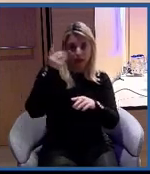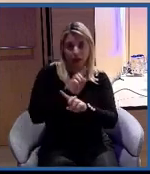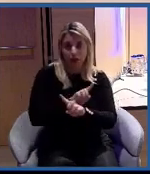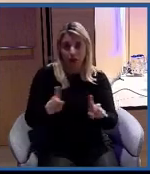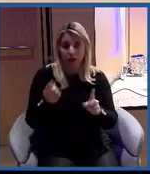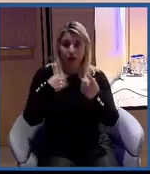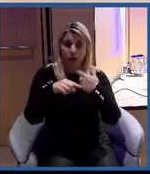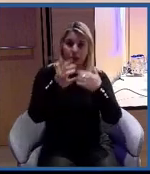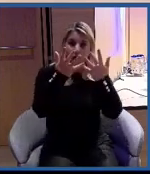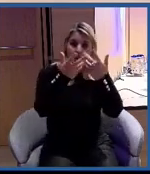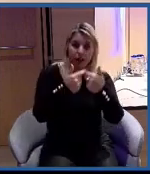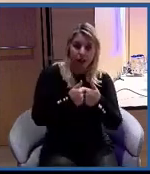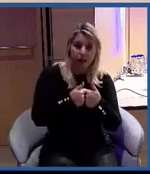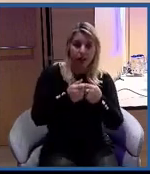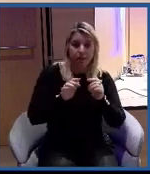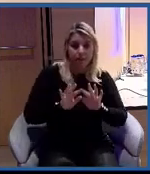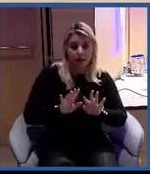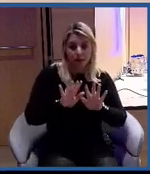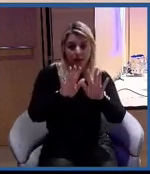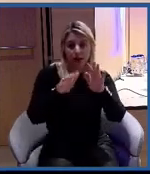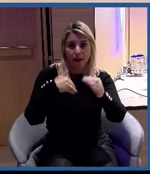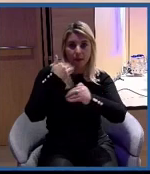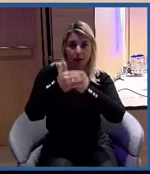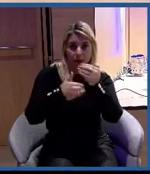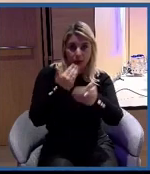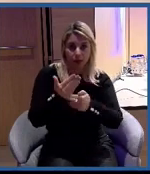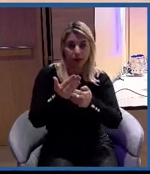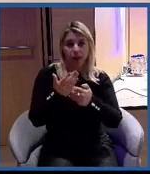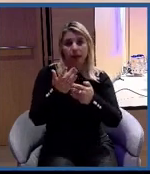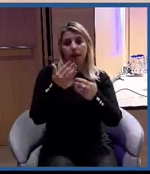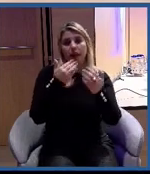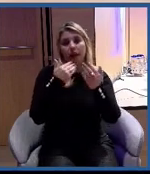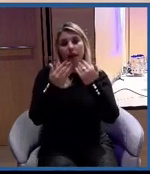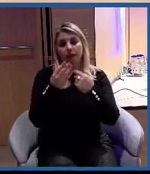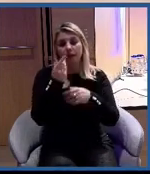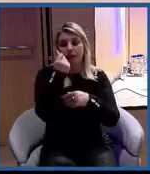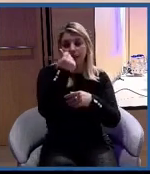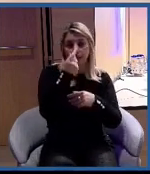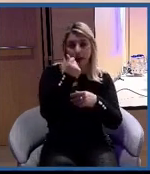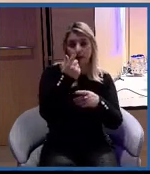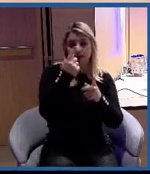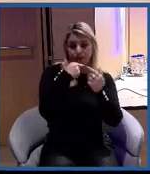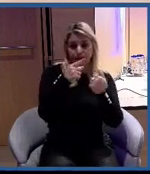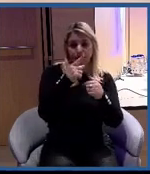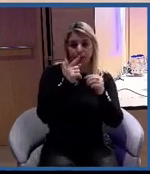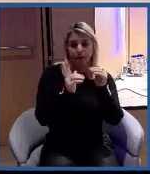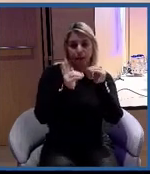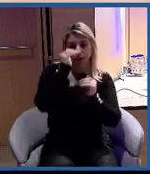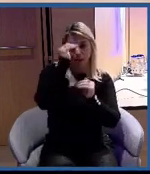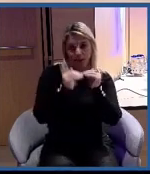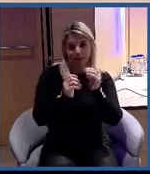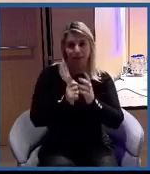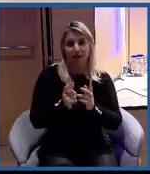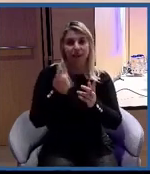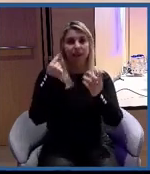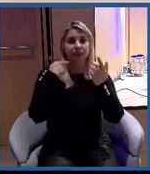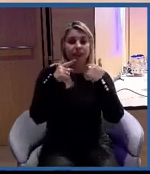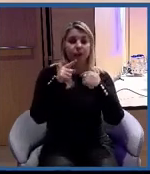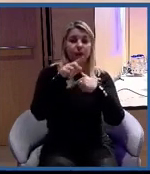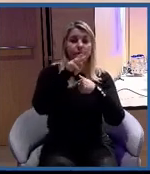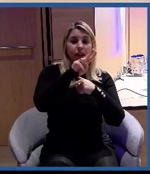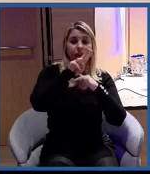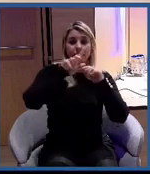una organización que se crea an el proceso estamos hablando de enero a marzo y ya el